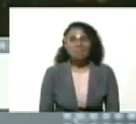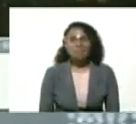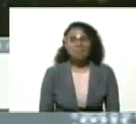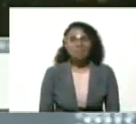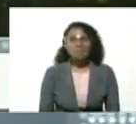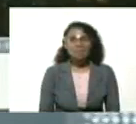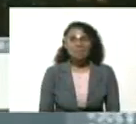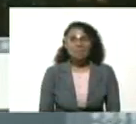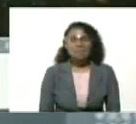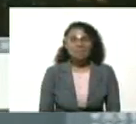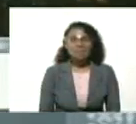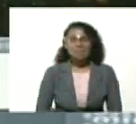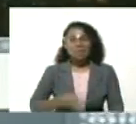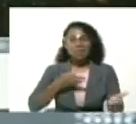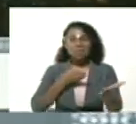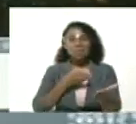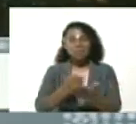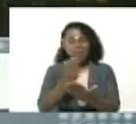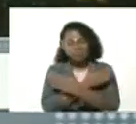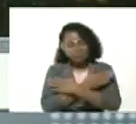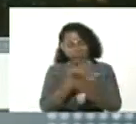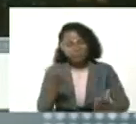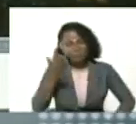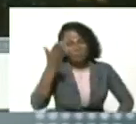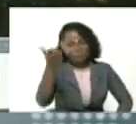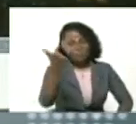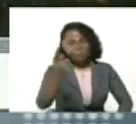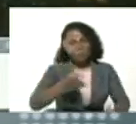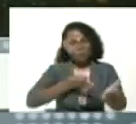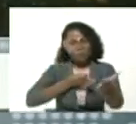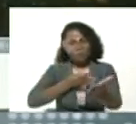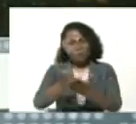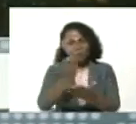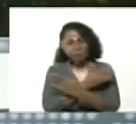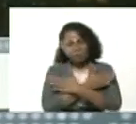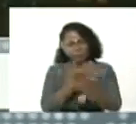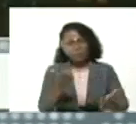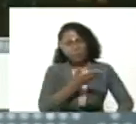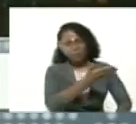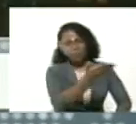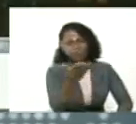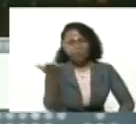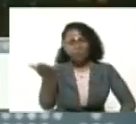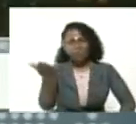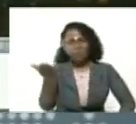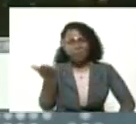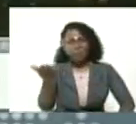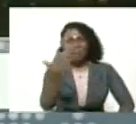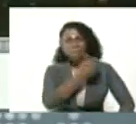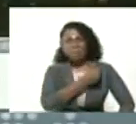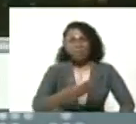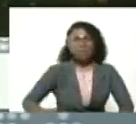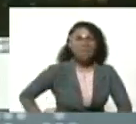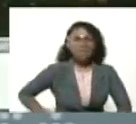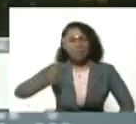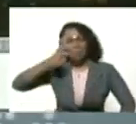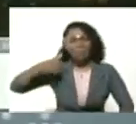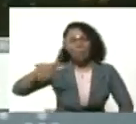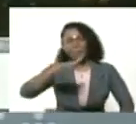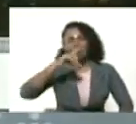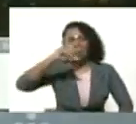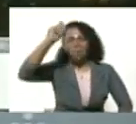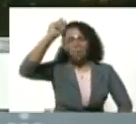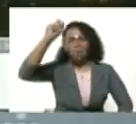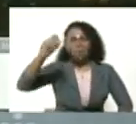Tuyo, fiel servidor tuyo, fiel servidor de ustedes, el presidente Pueblo Maduro,